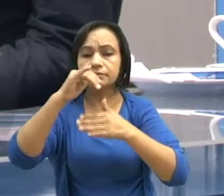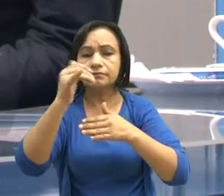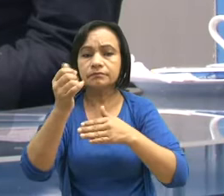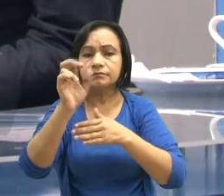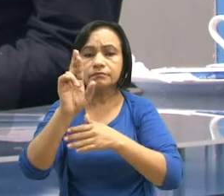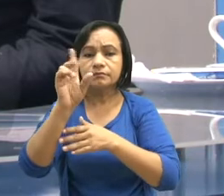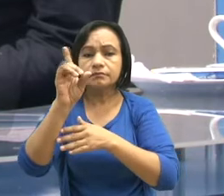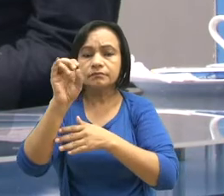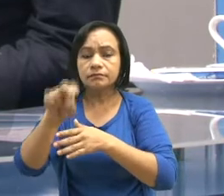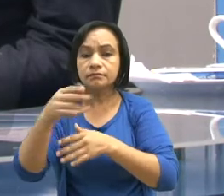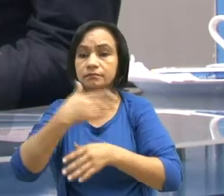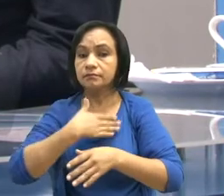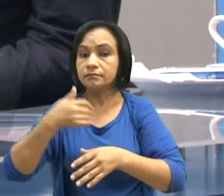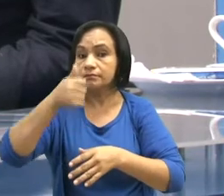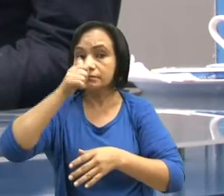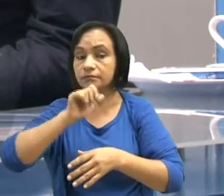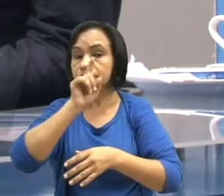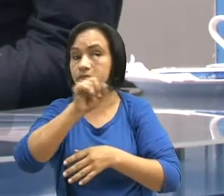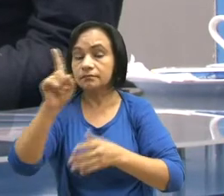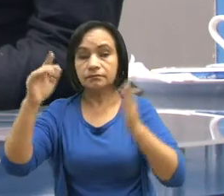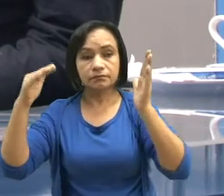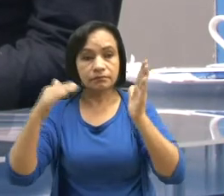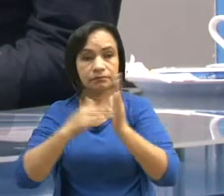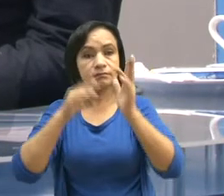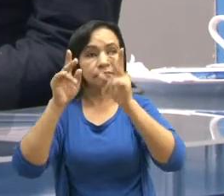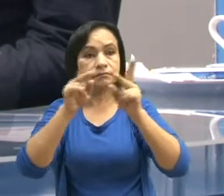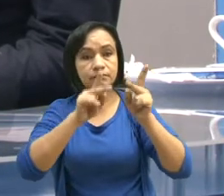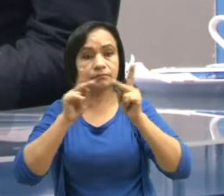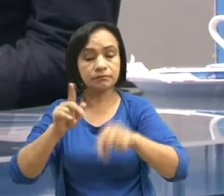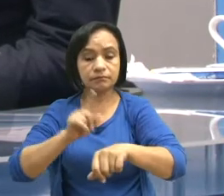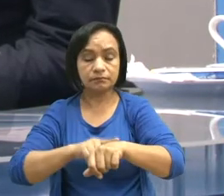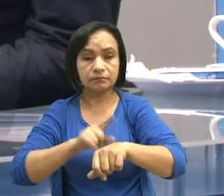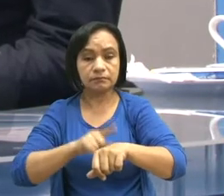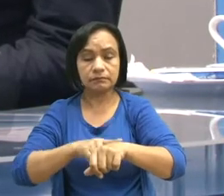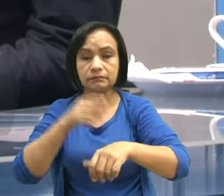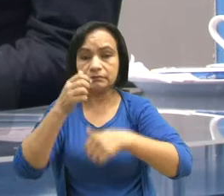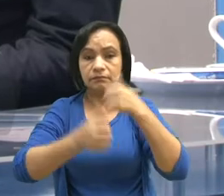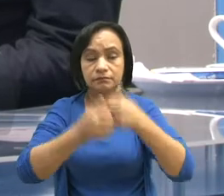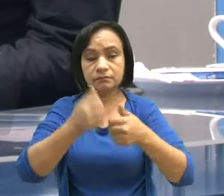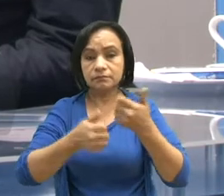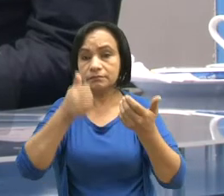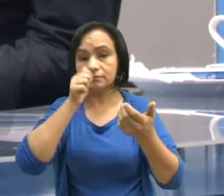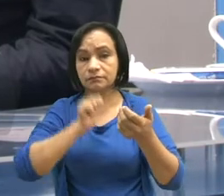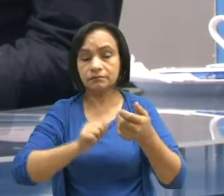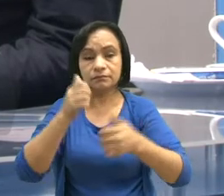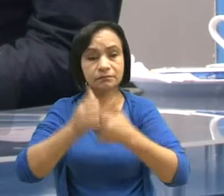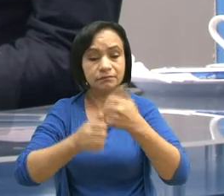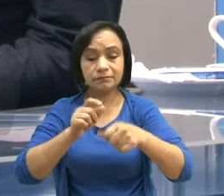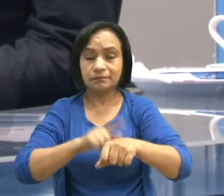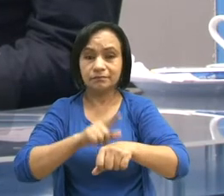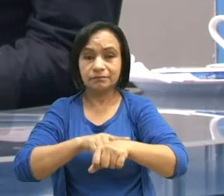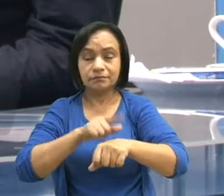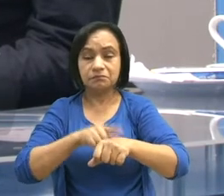va a permitir mejorar el agua a casi 11.000 personas, ¿verdad?, que tienen horarios deficitarios. No es que no tienen agua, pero tienen horarios